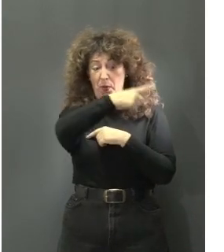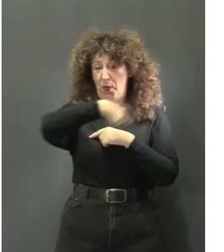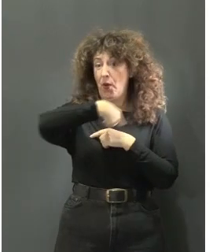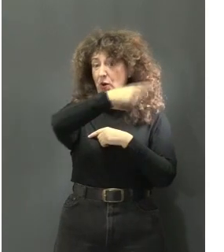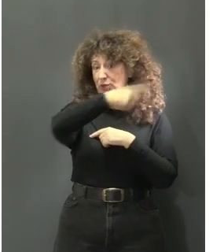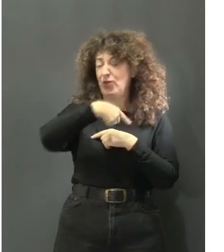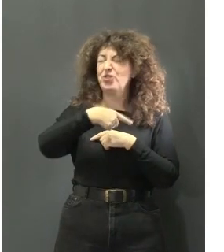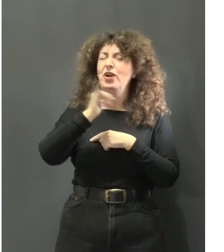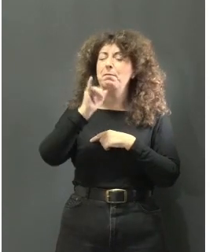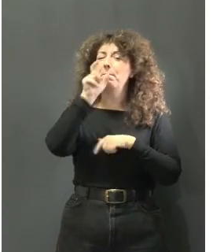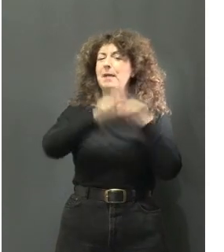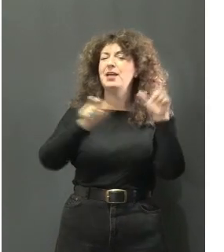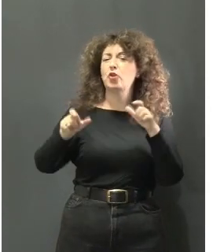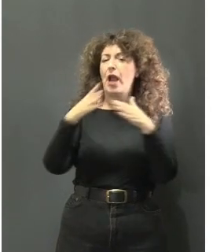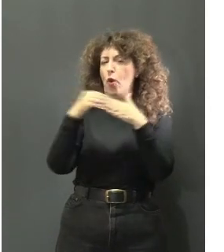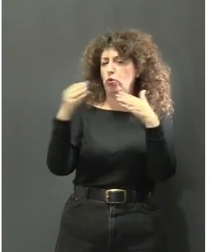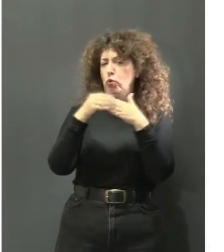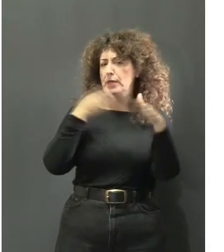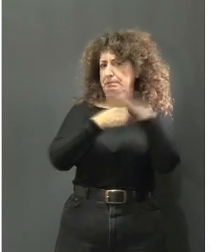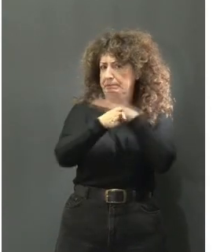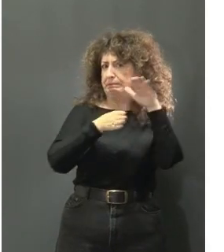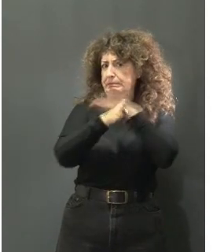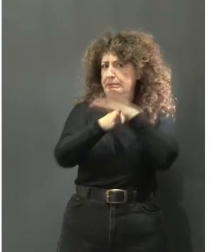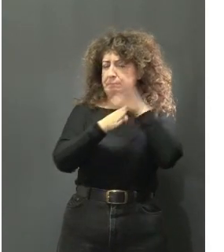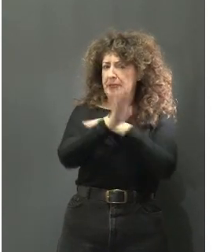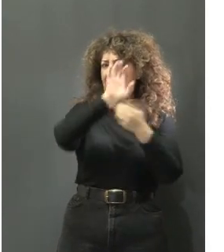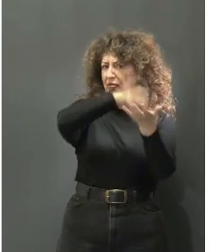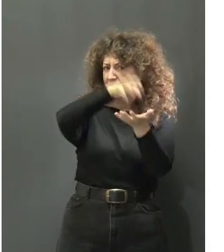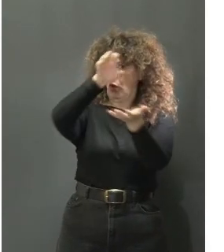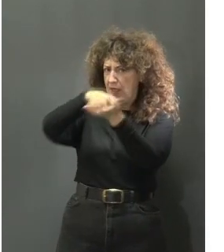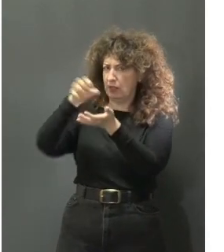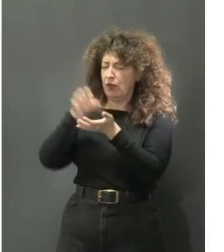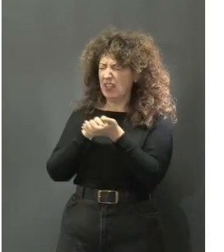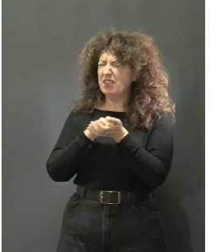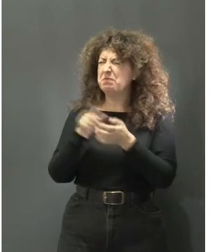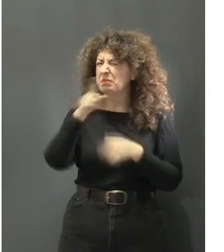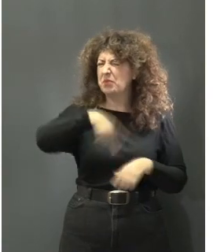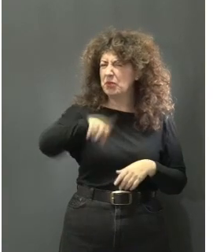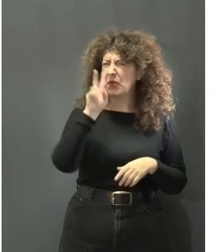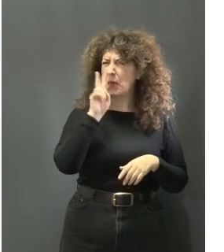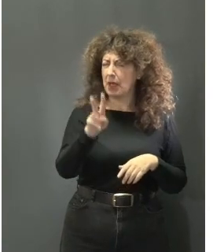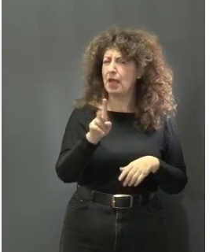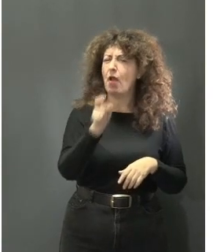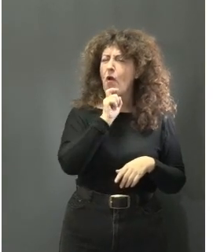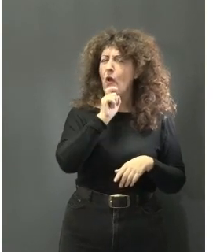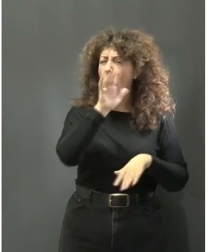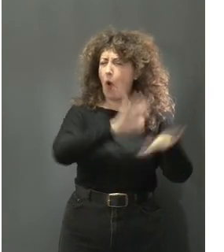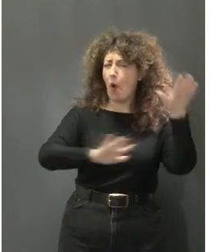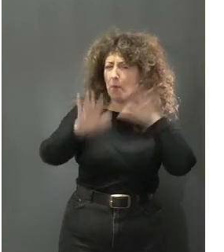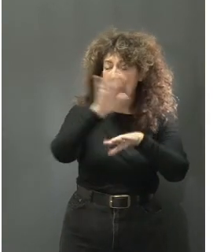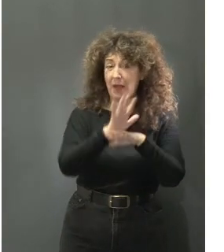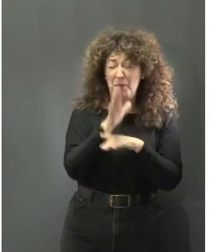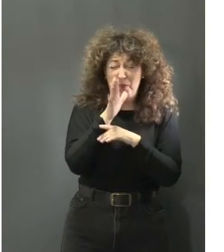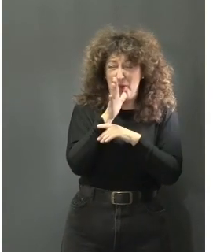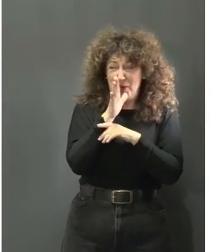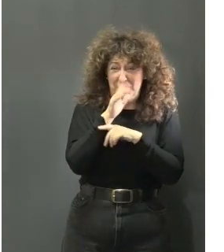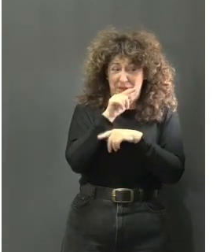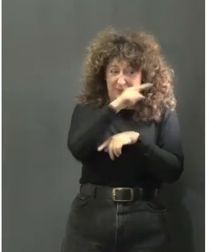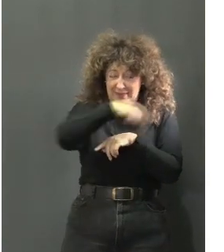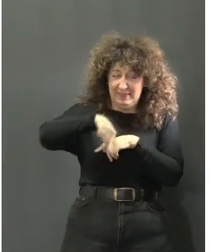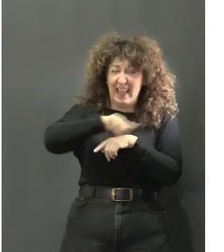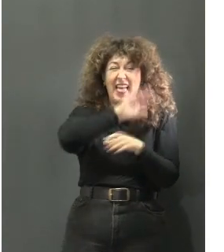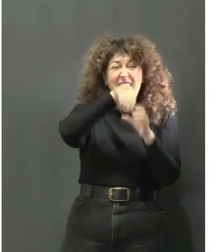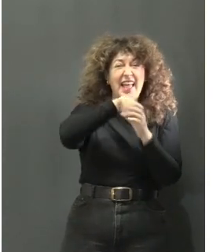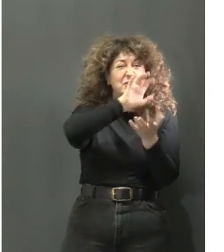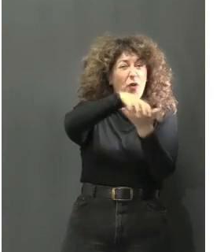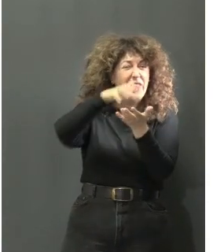personas usuarias en vuestros centros, ¿habéis notado esa complejidad? Sobre todo vosotros que tenéis superdiversidad en vuestro